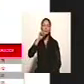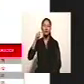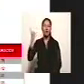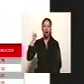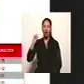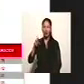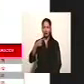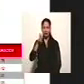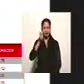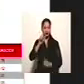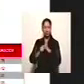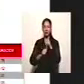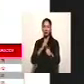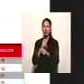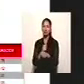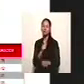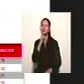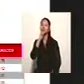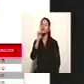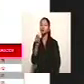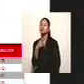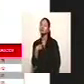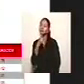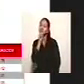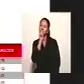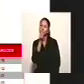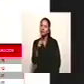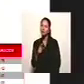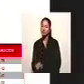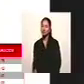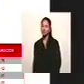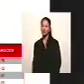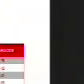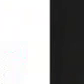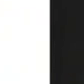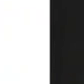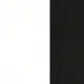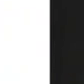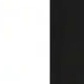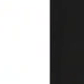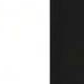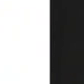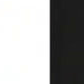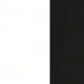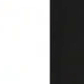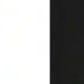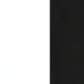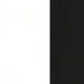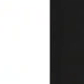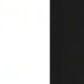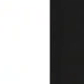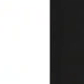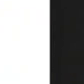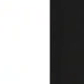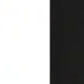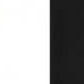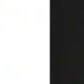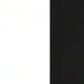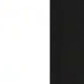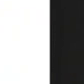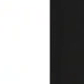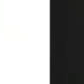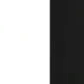años. Entonces la pregunta es, ¿será que realmente el gobierno se sorprendió con lo que estaba